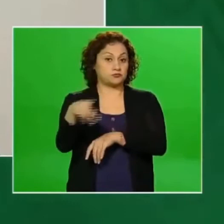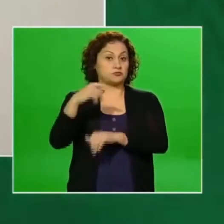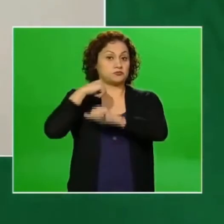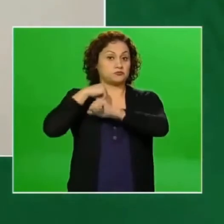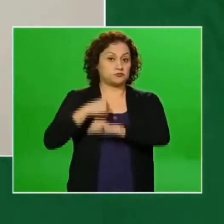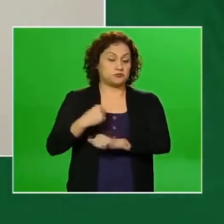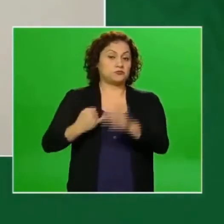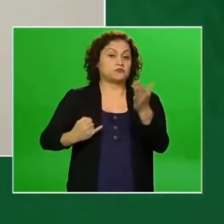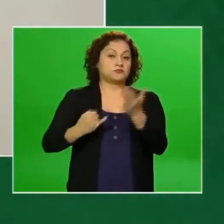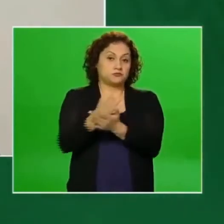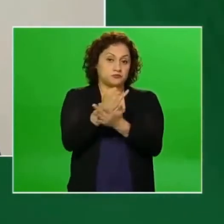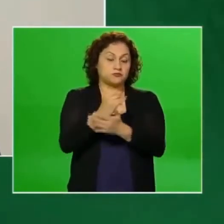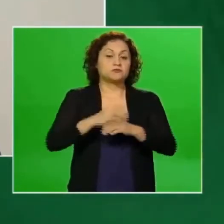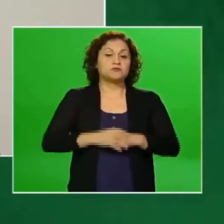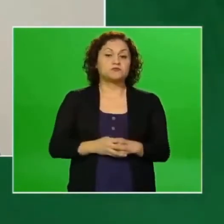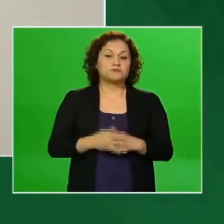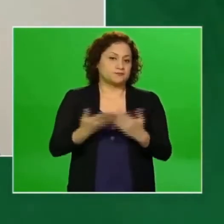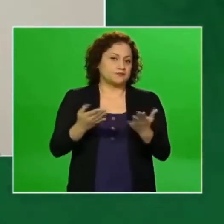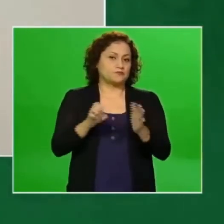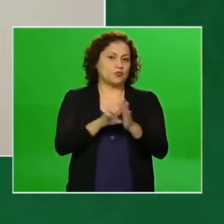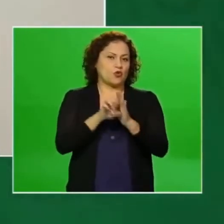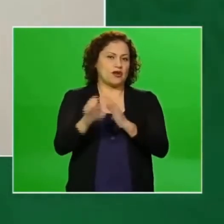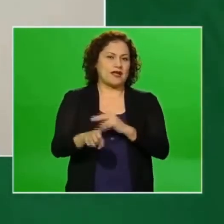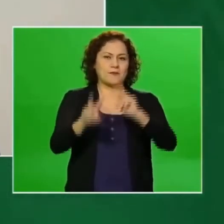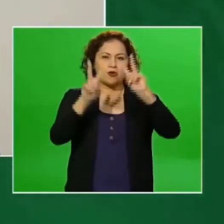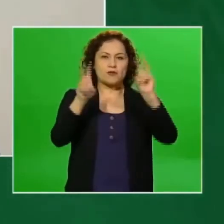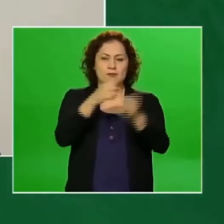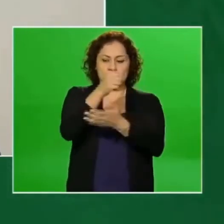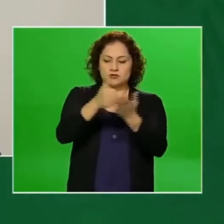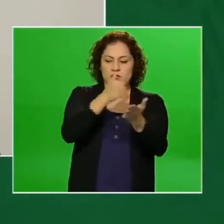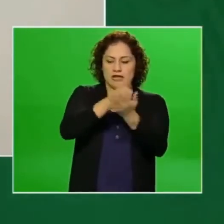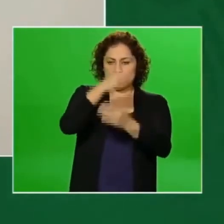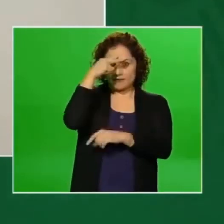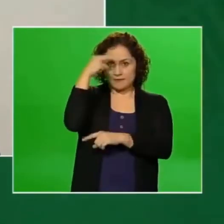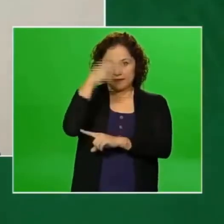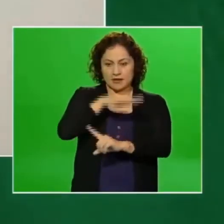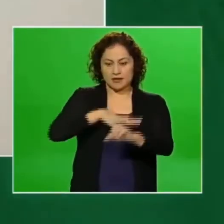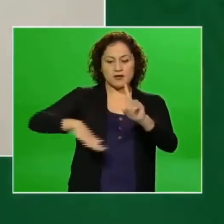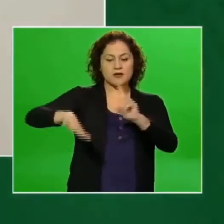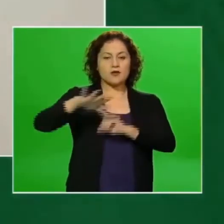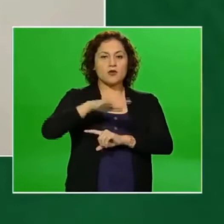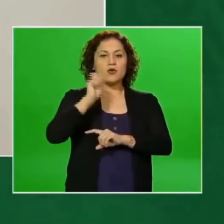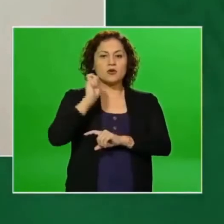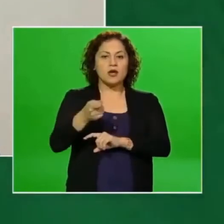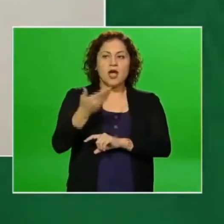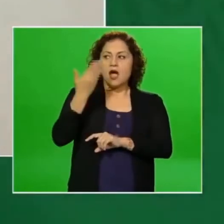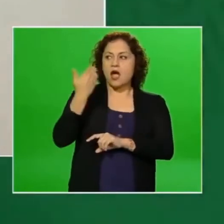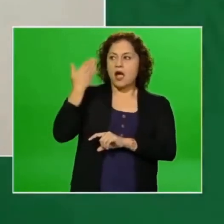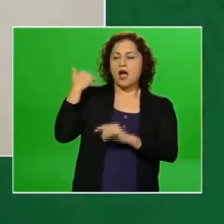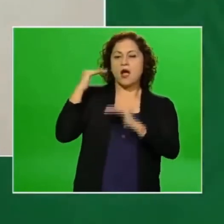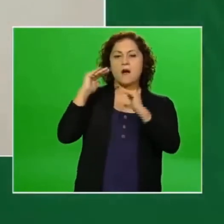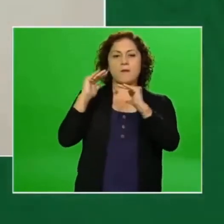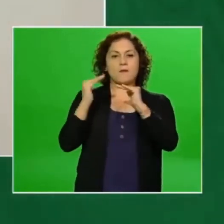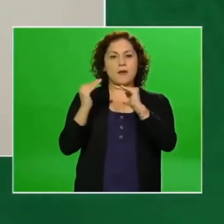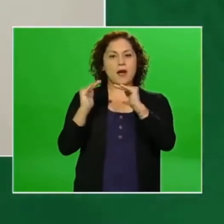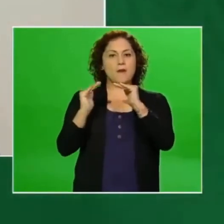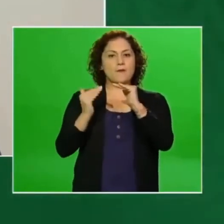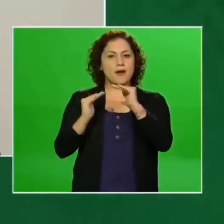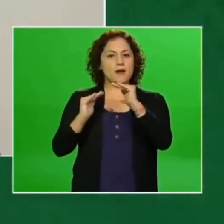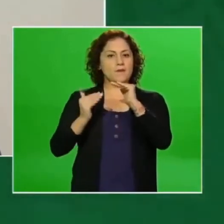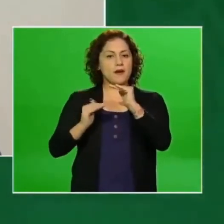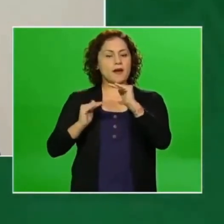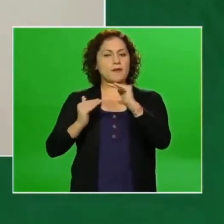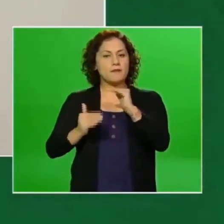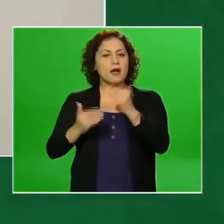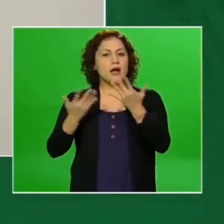obviamente lo que vemos en el caso específico de la Ciudad de México ha sido una tendencia descendente y un control de la